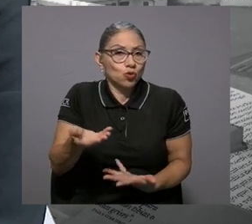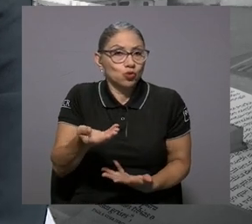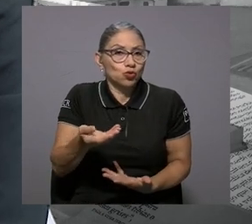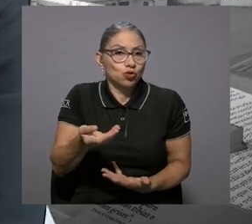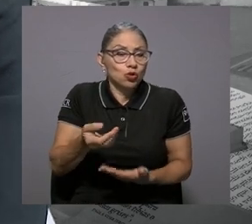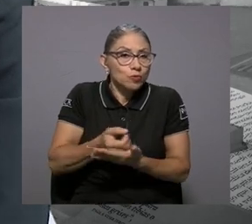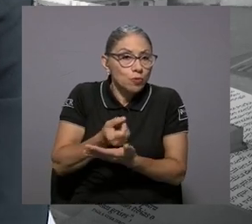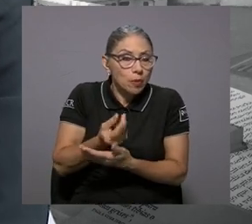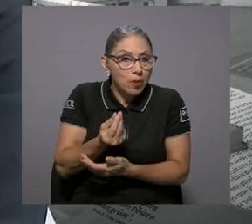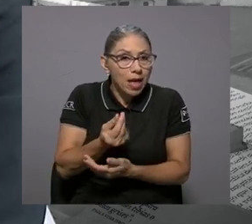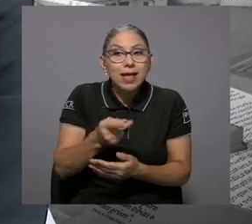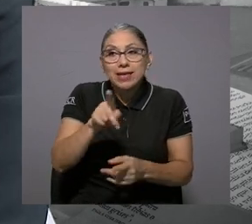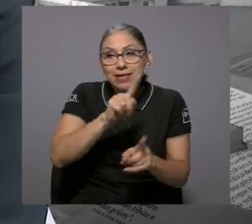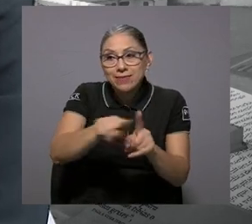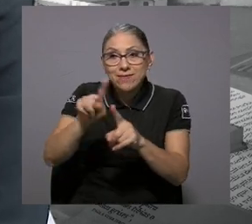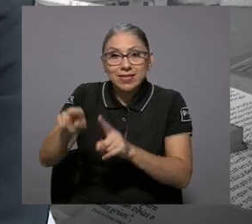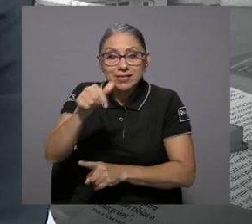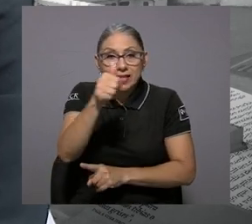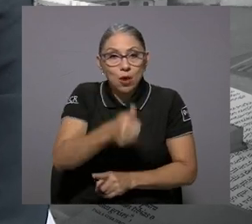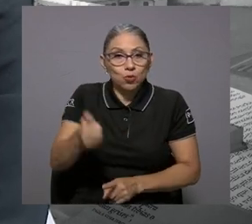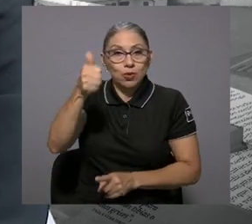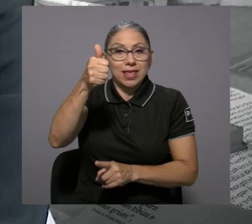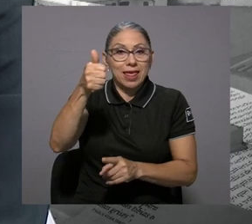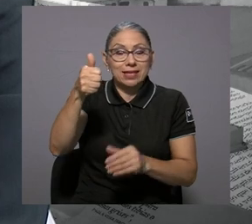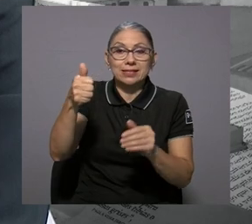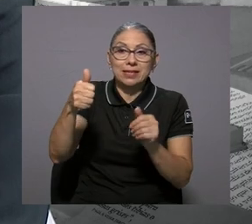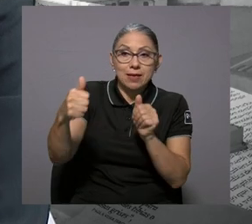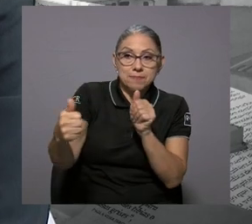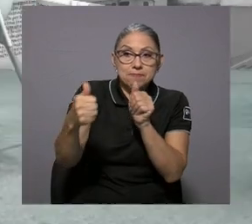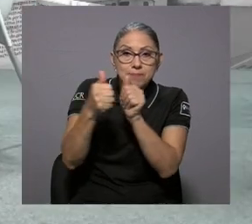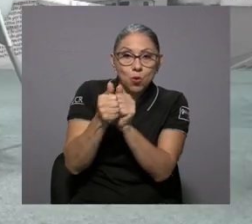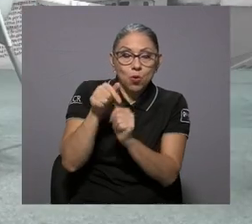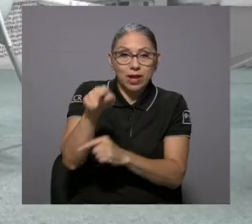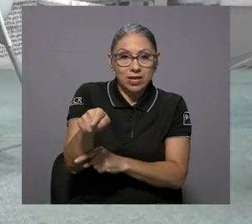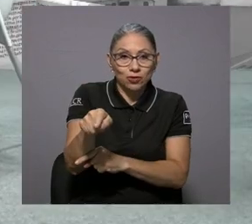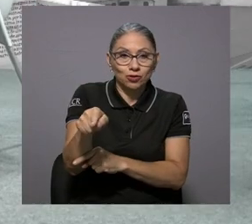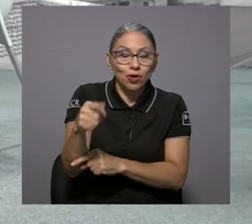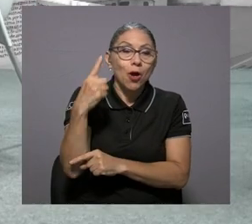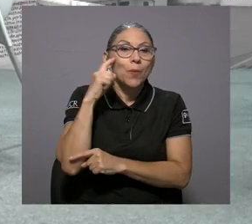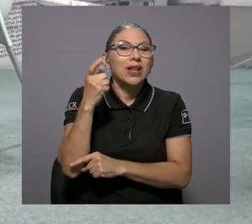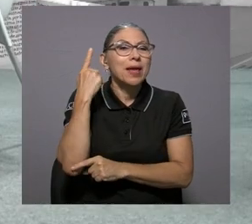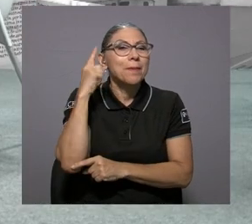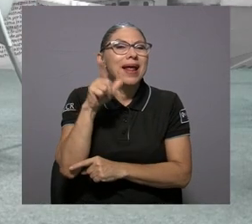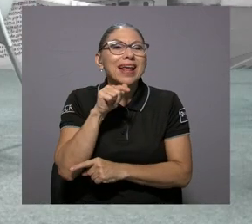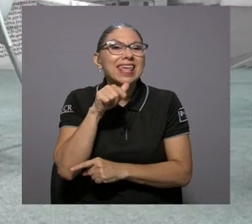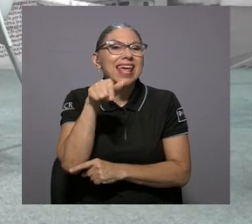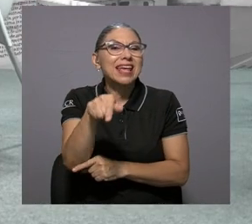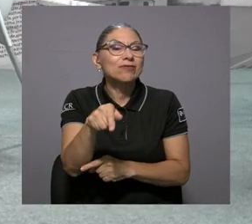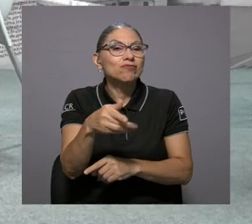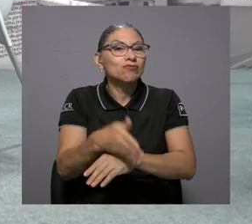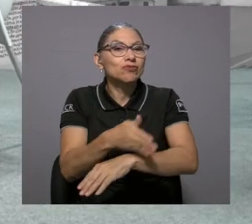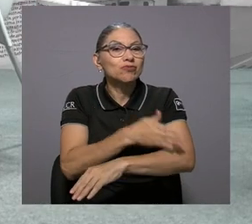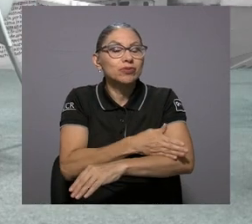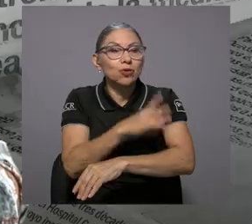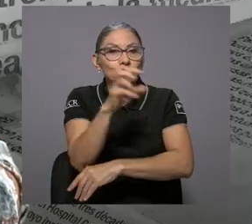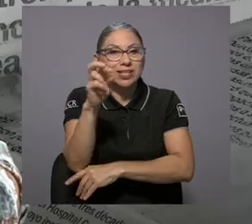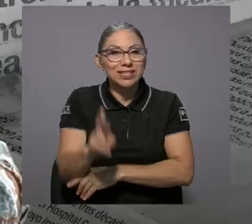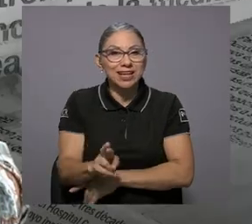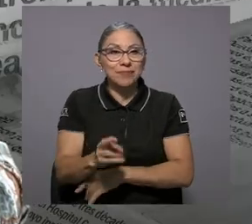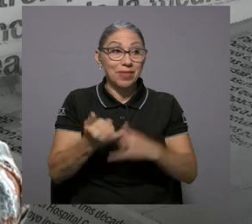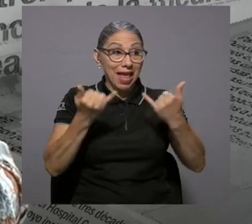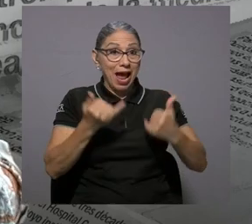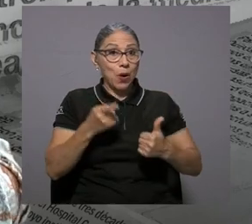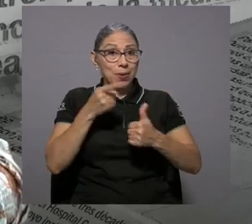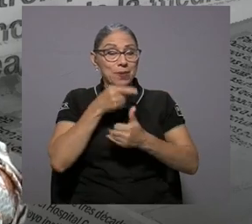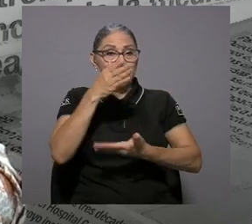autoridades y en conjunto, por supuesto, con ellos, porque al final es para Costa Rica. Ok, vamos a hacer una pausa